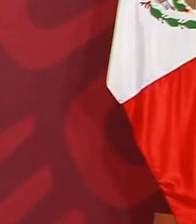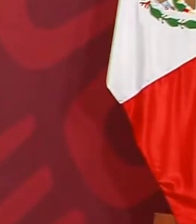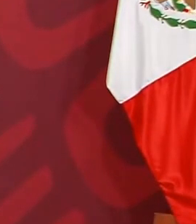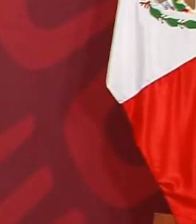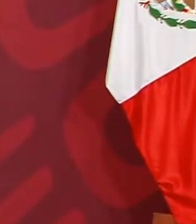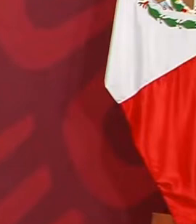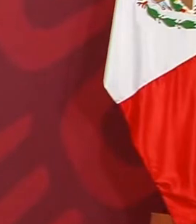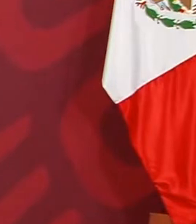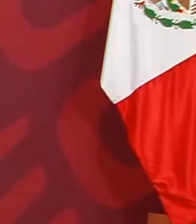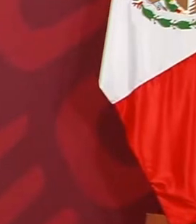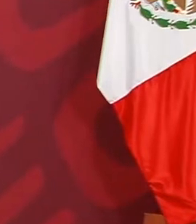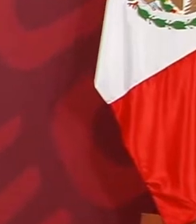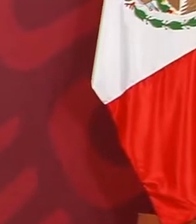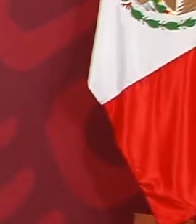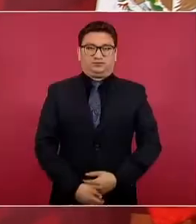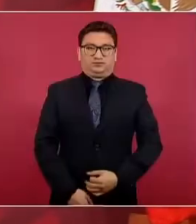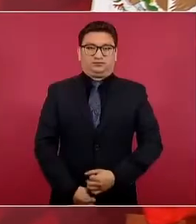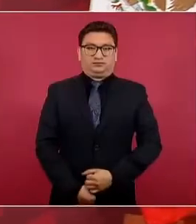porque